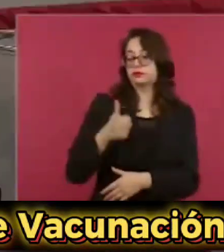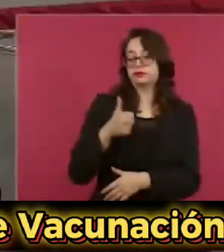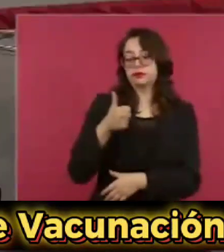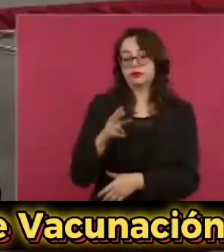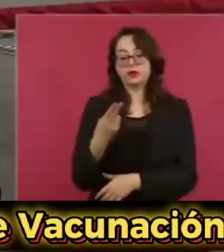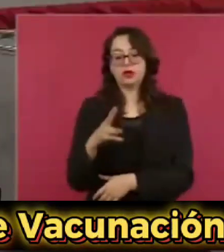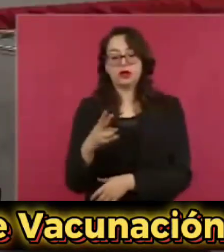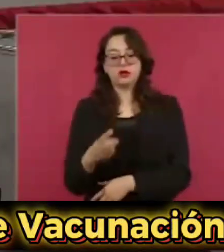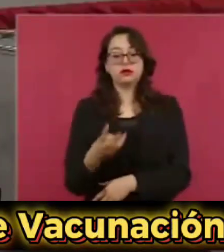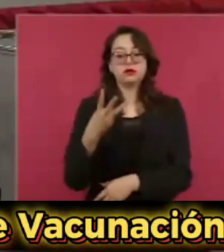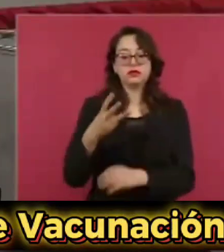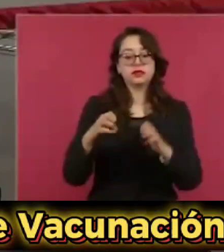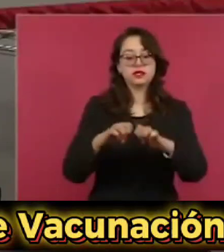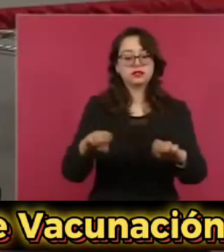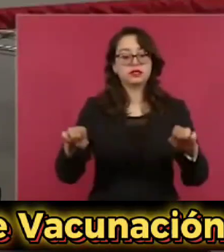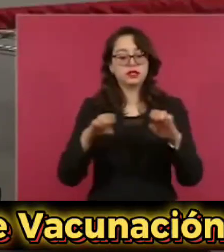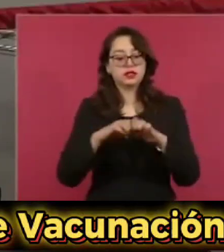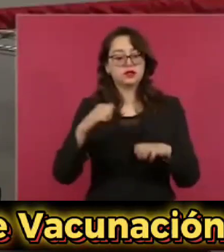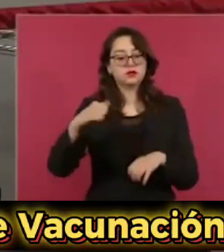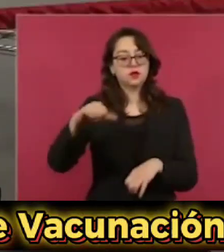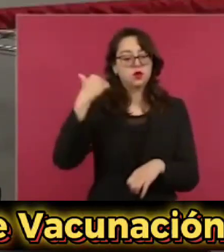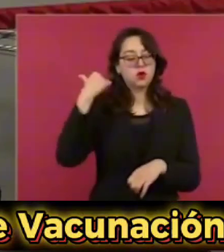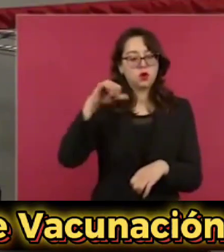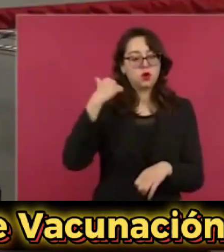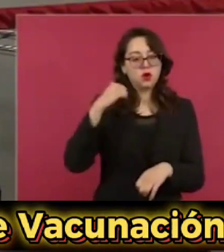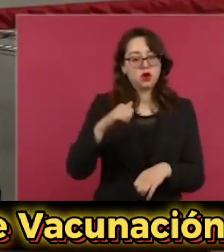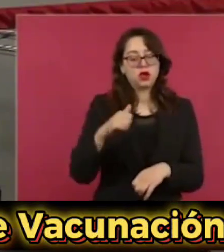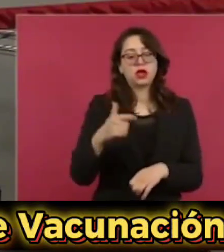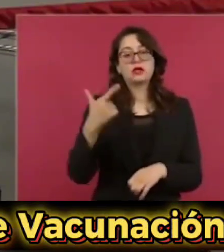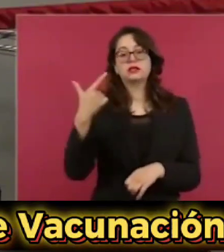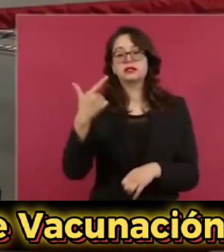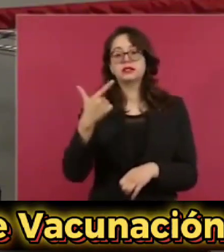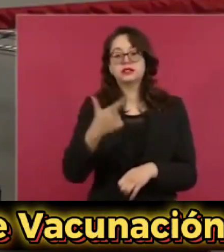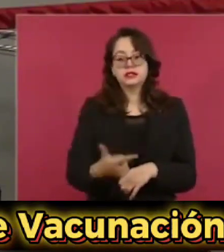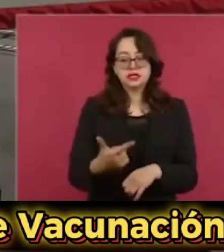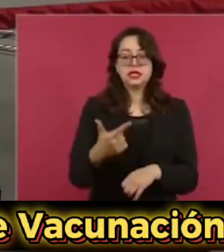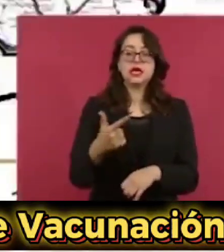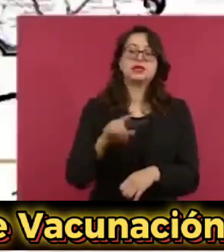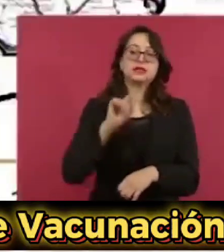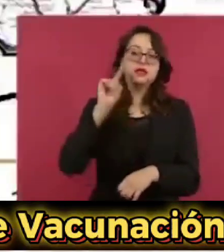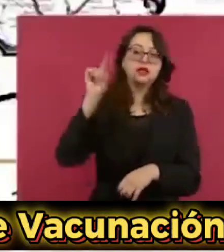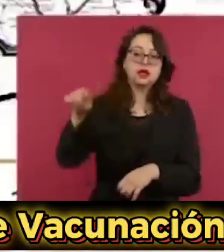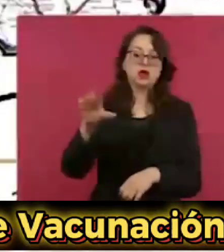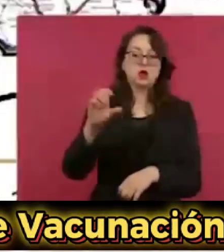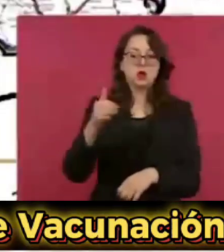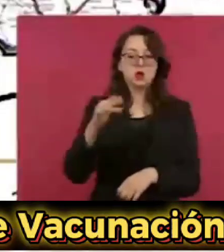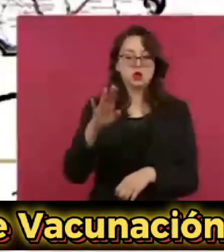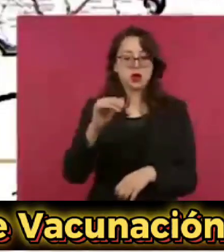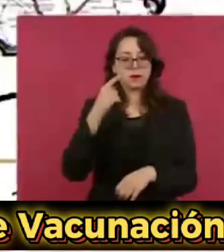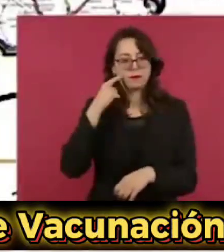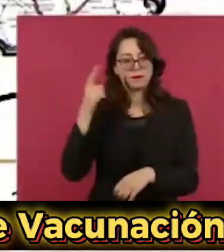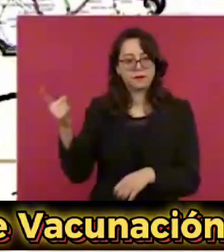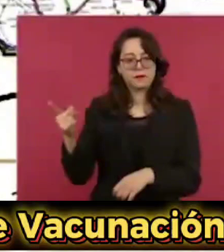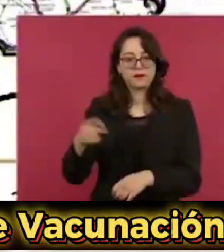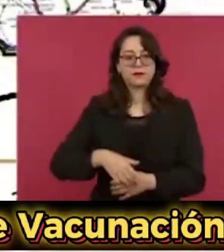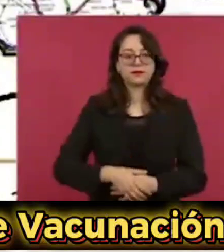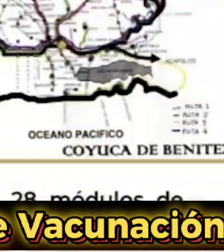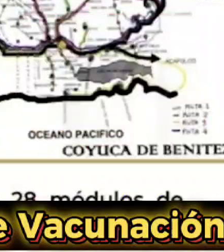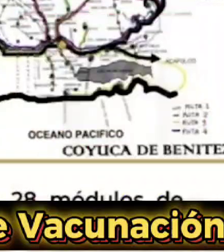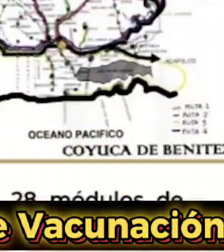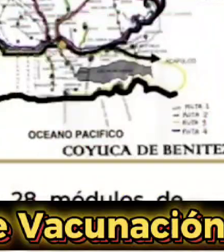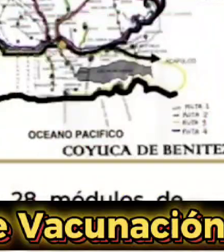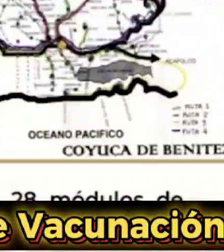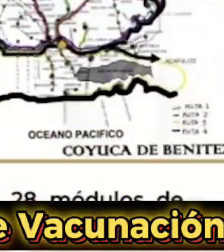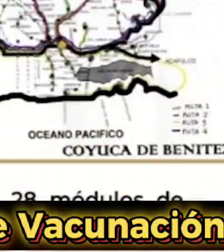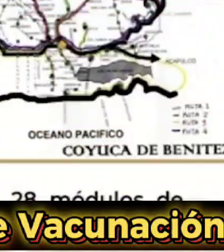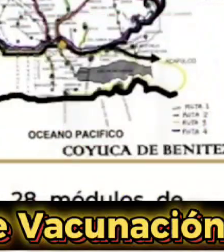en Acapulco y entre el 6 y el 7 los de Coyuca de Benítez. Las